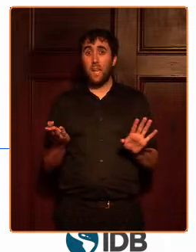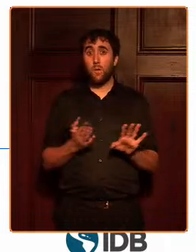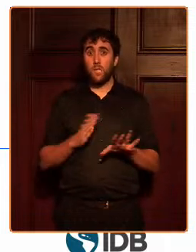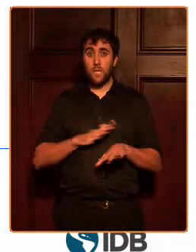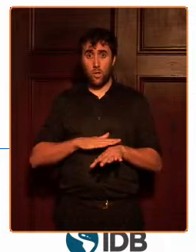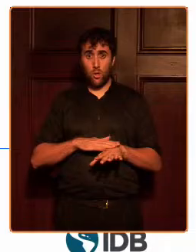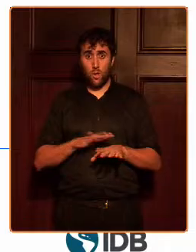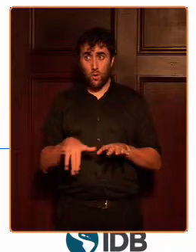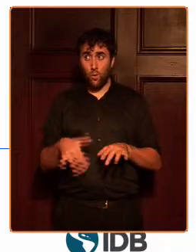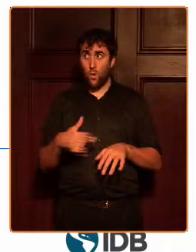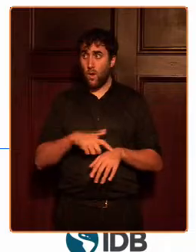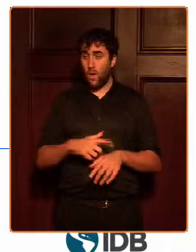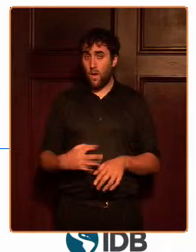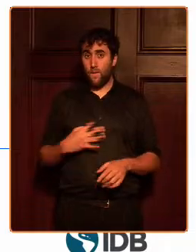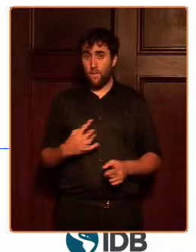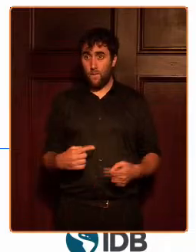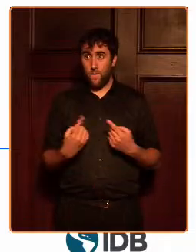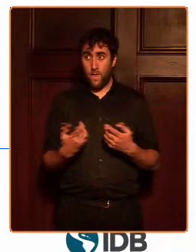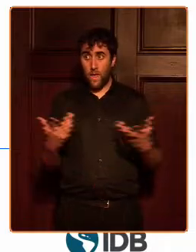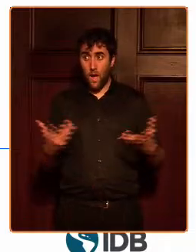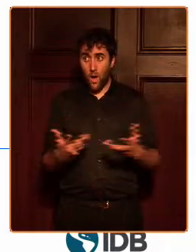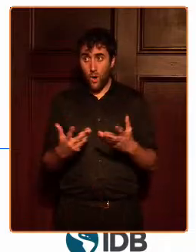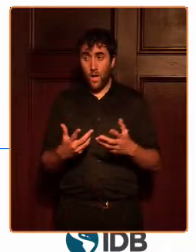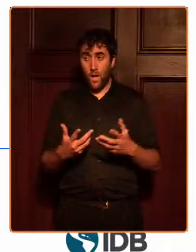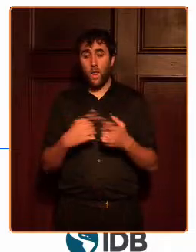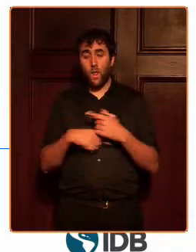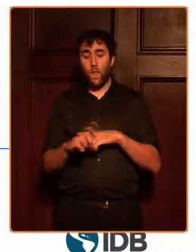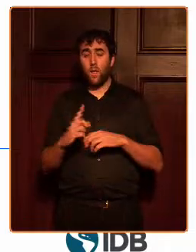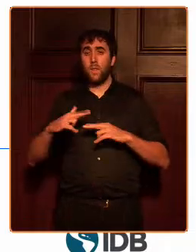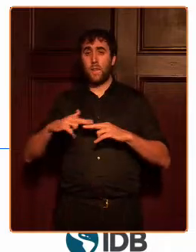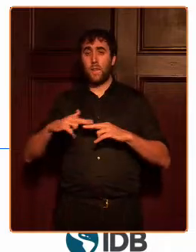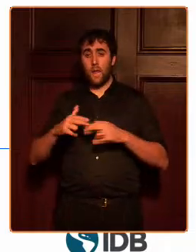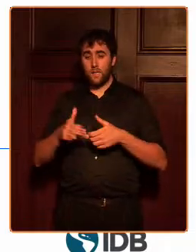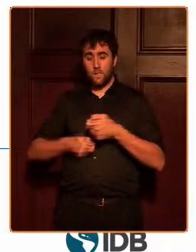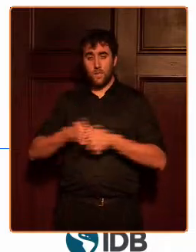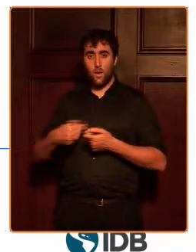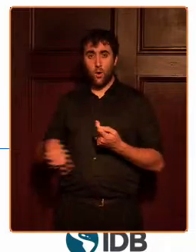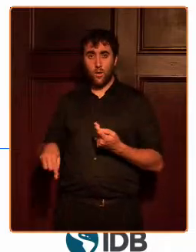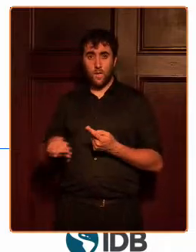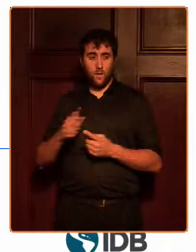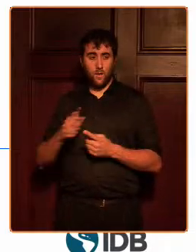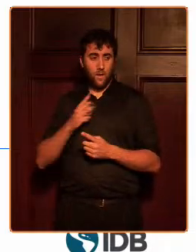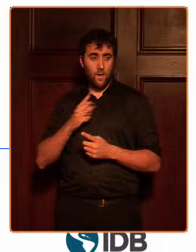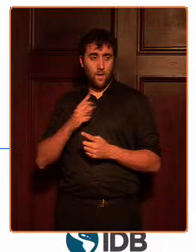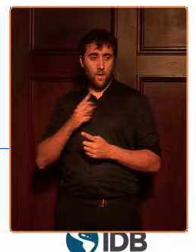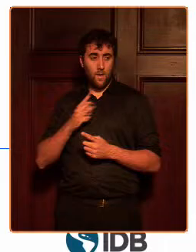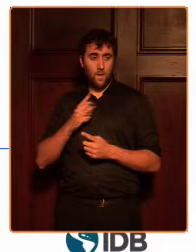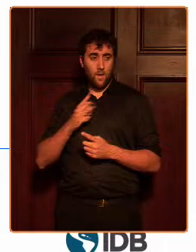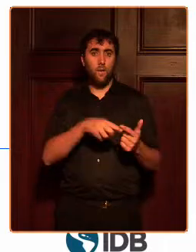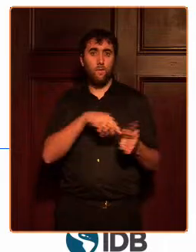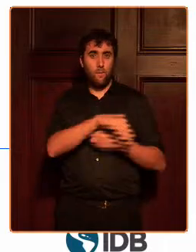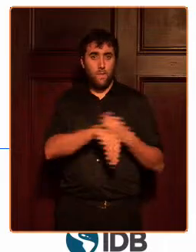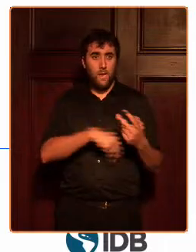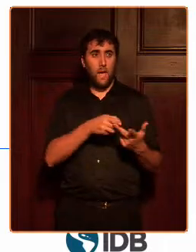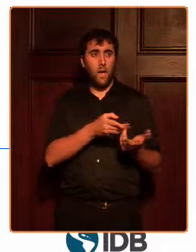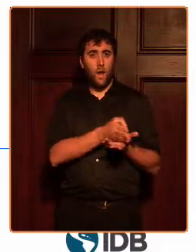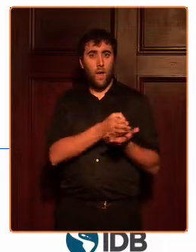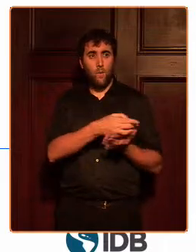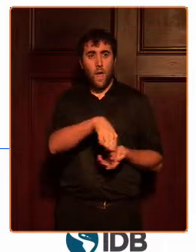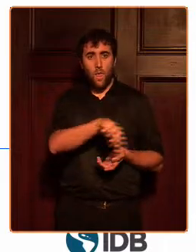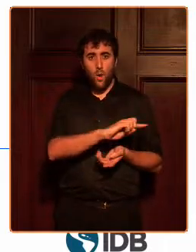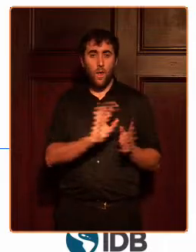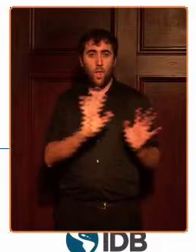del tiempo hoy lo pasamos en línea, con poco tiempo para los amigos, para los colaboradores de